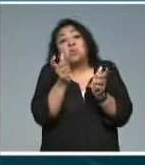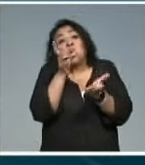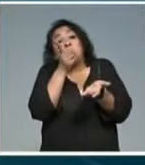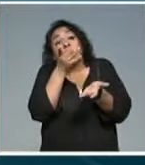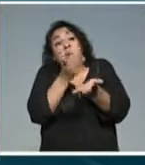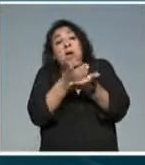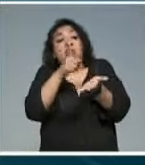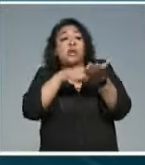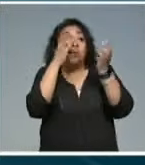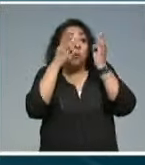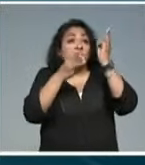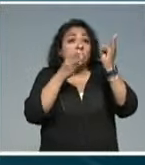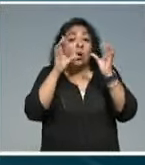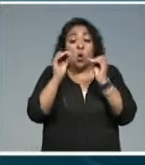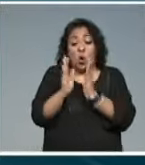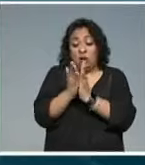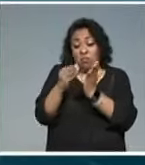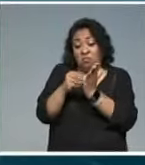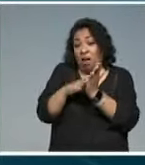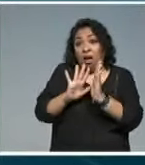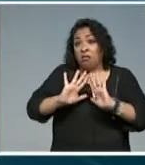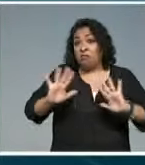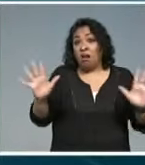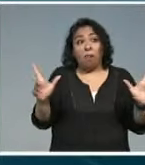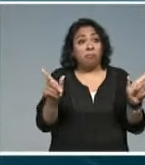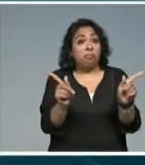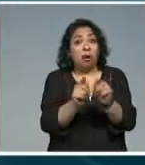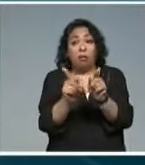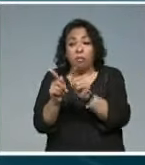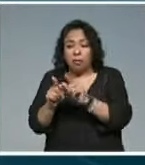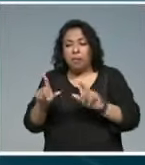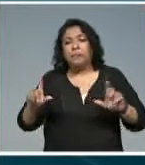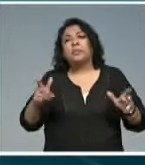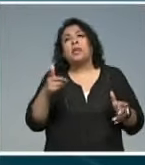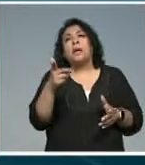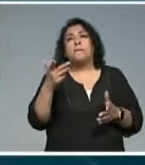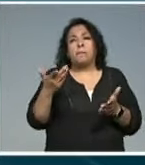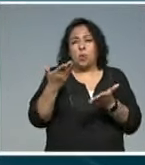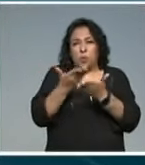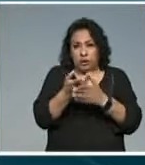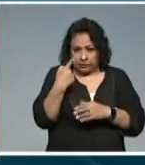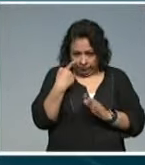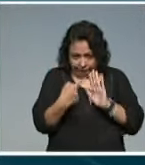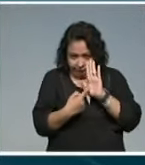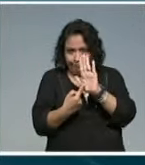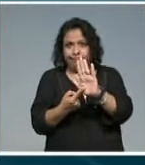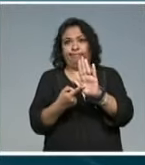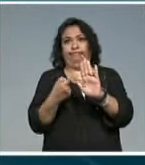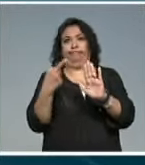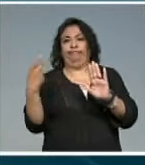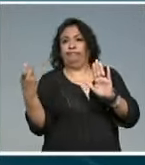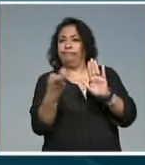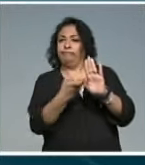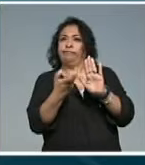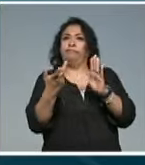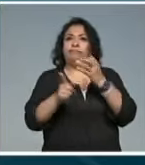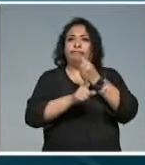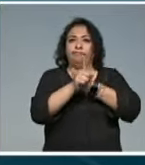museo o estén en los libros. Así que bueno, las iniciativas que pongan el dedo en la llaga, que visibilicen